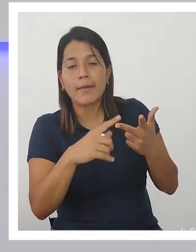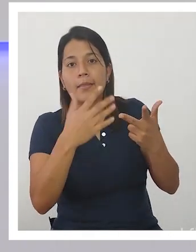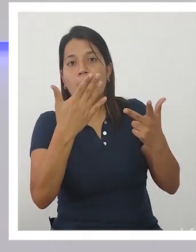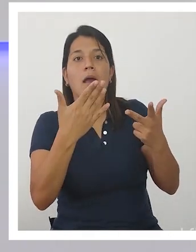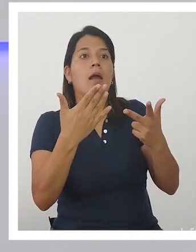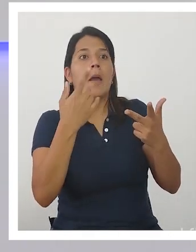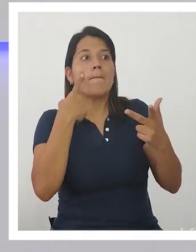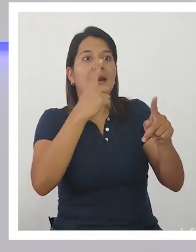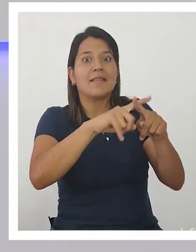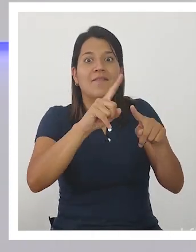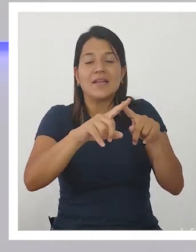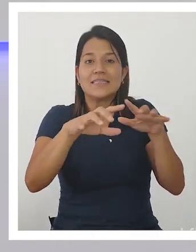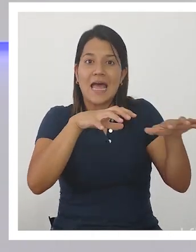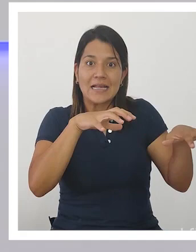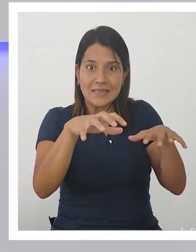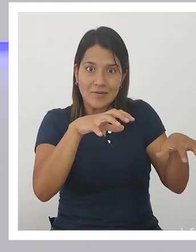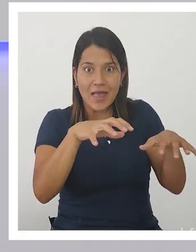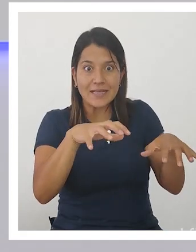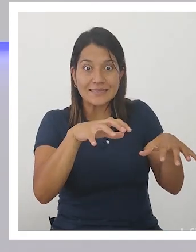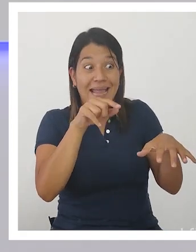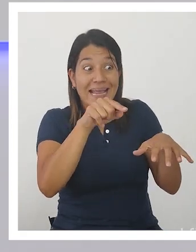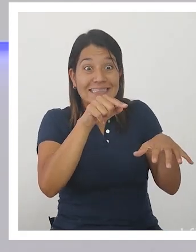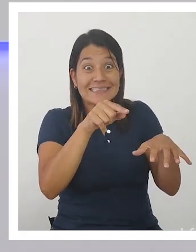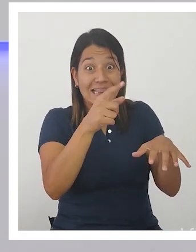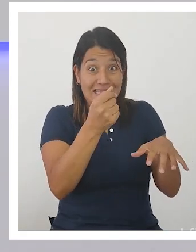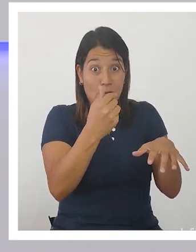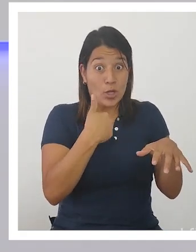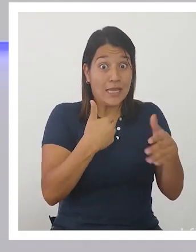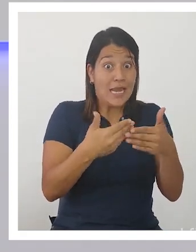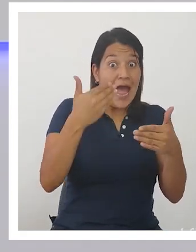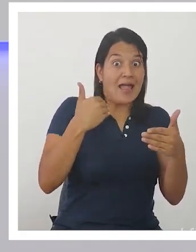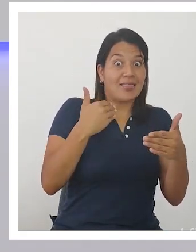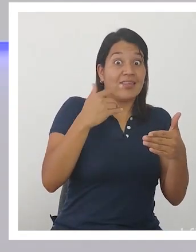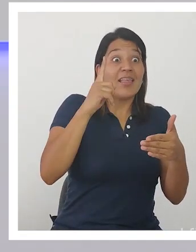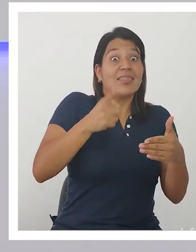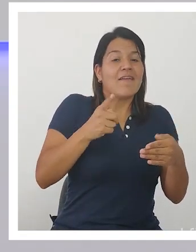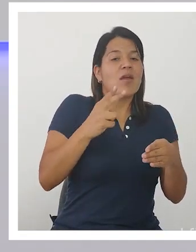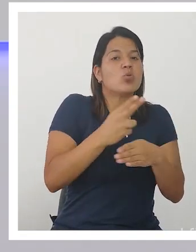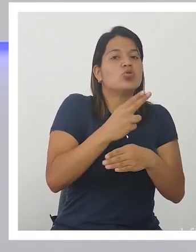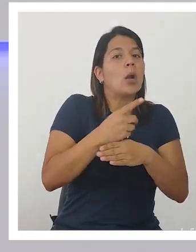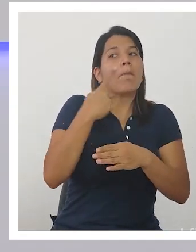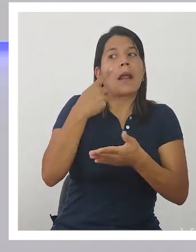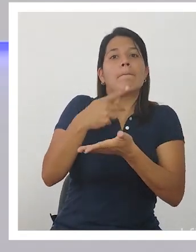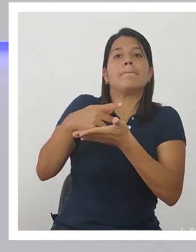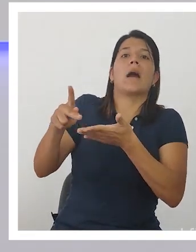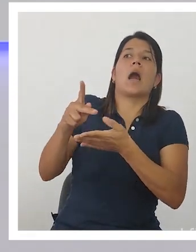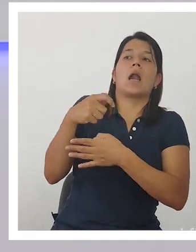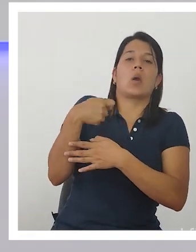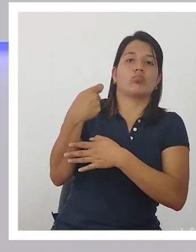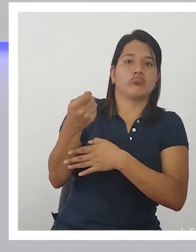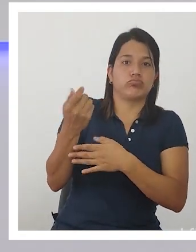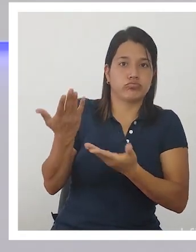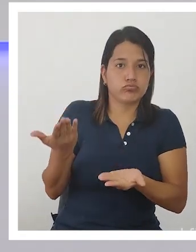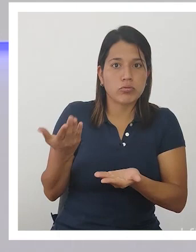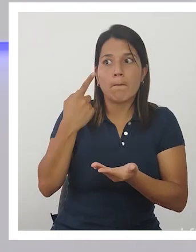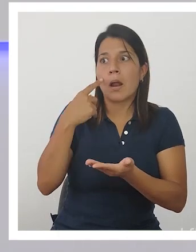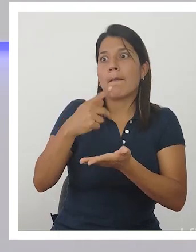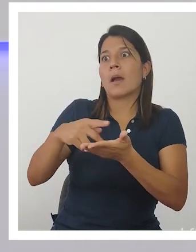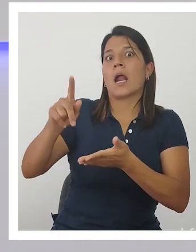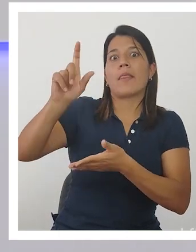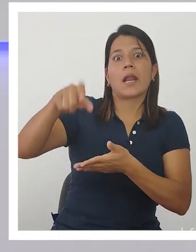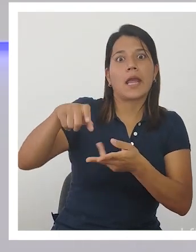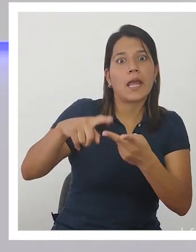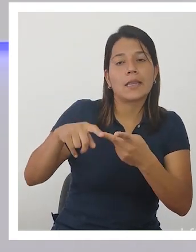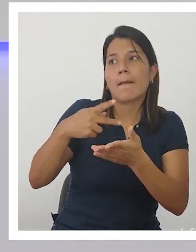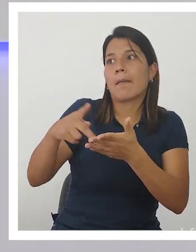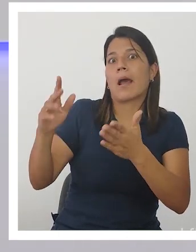diversas actividades personales que tengo y destinarlas al pago de la cuota, ya sea de la tarjeta, de la casa o del carro. Entonces